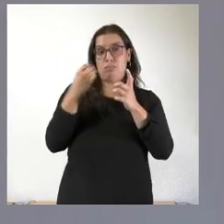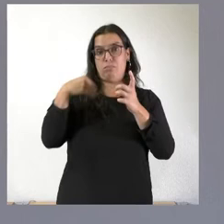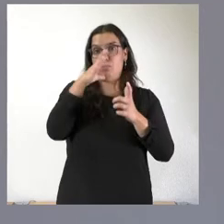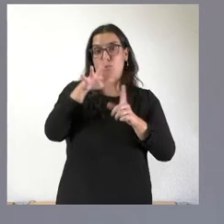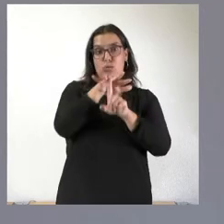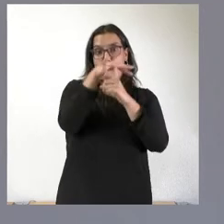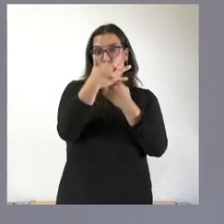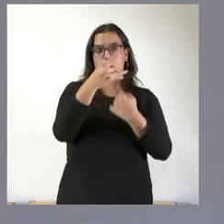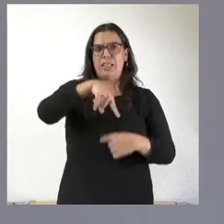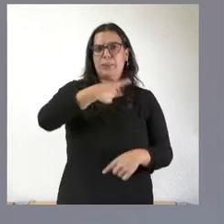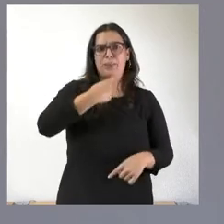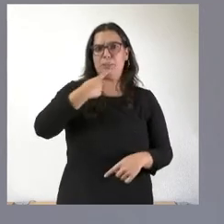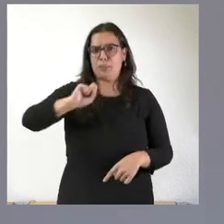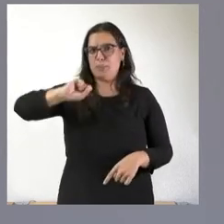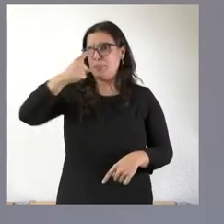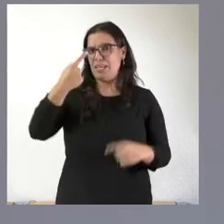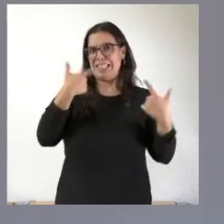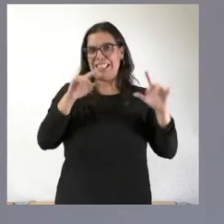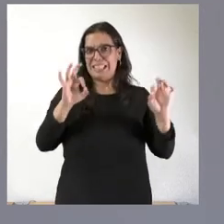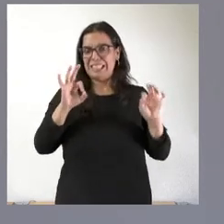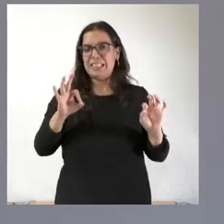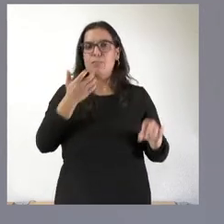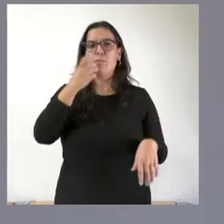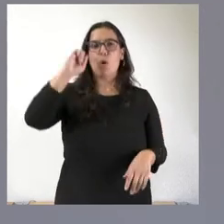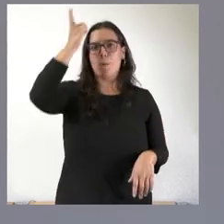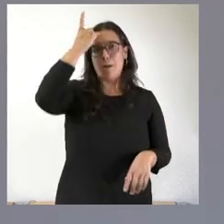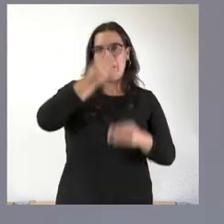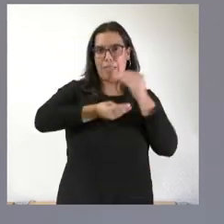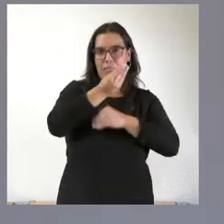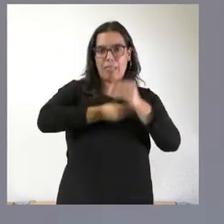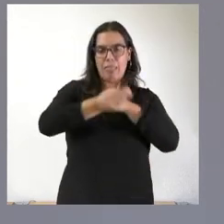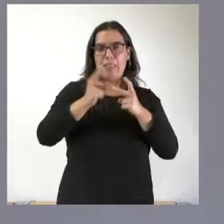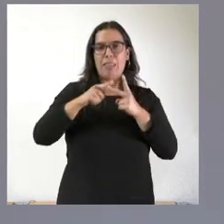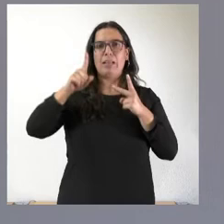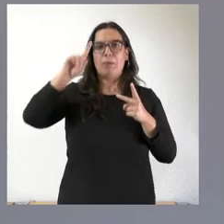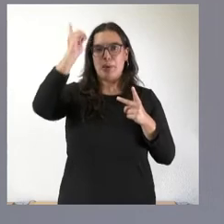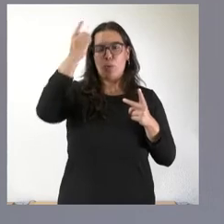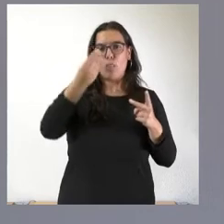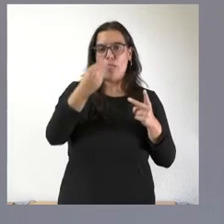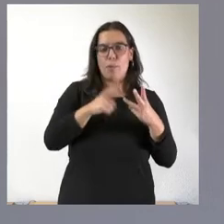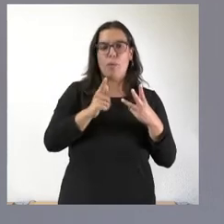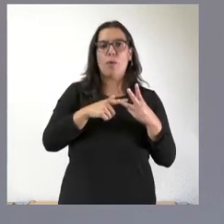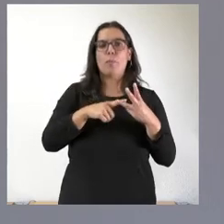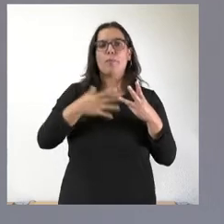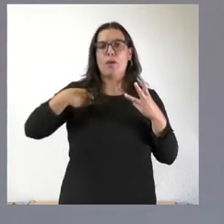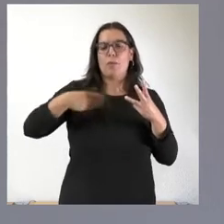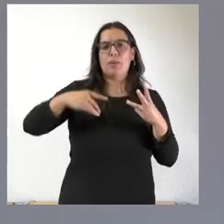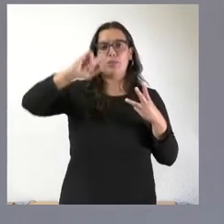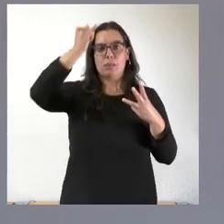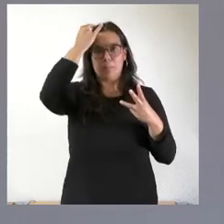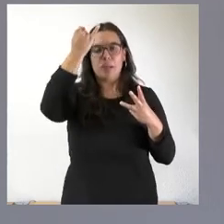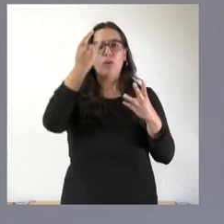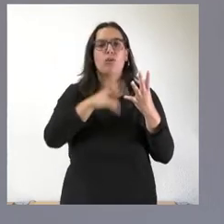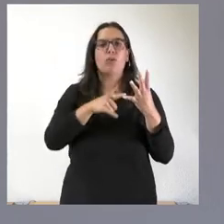más dificultades pasaban, las vacas nodrizas, el vacuno de cebo, el ovino caprino, la avicultura de carne y el sector